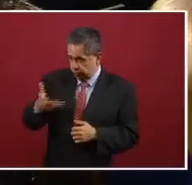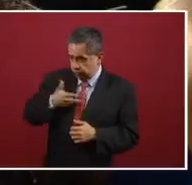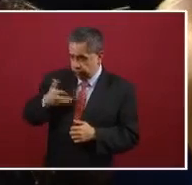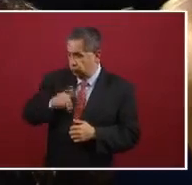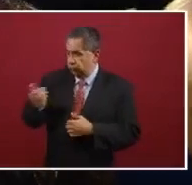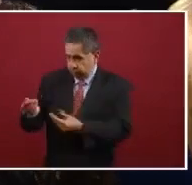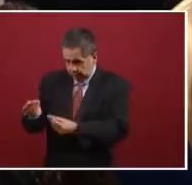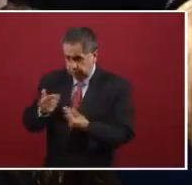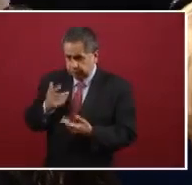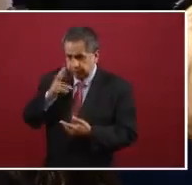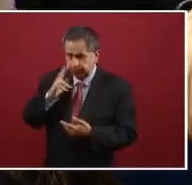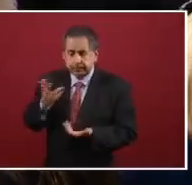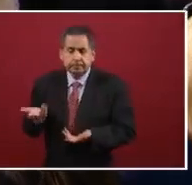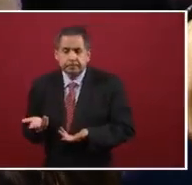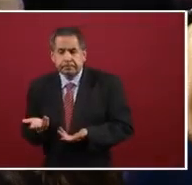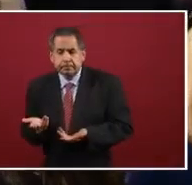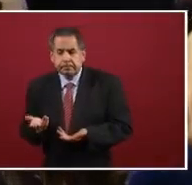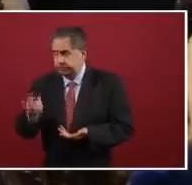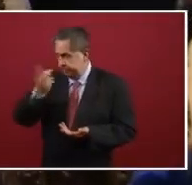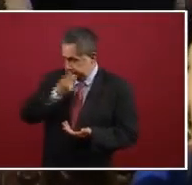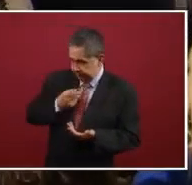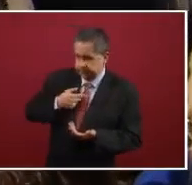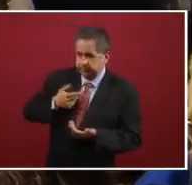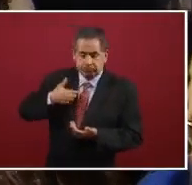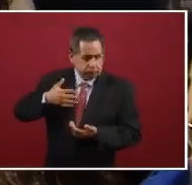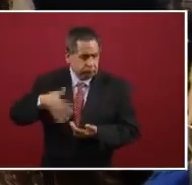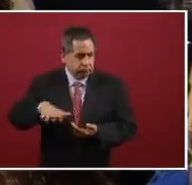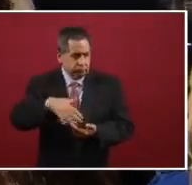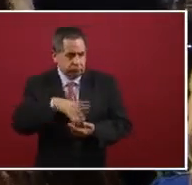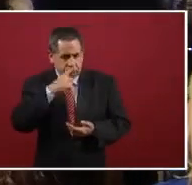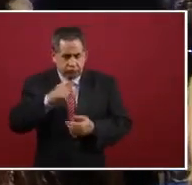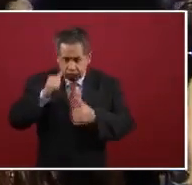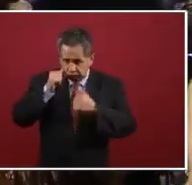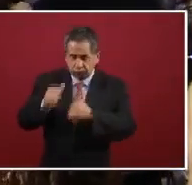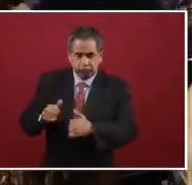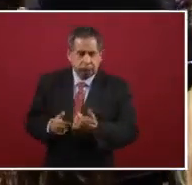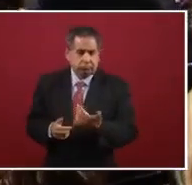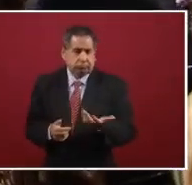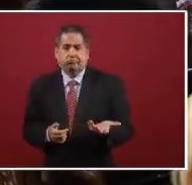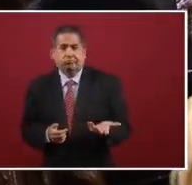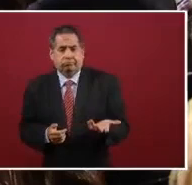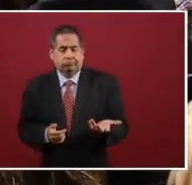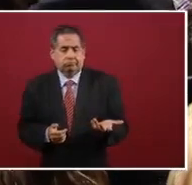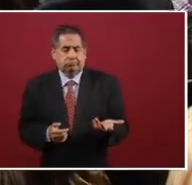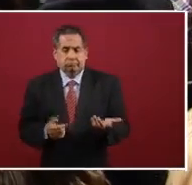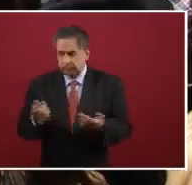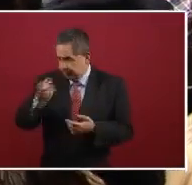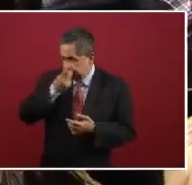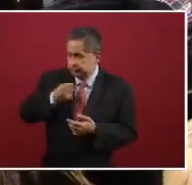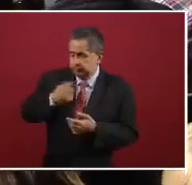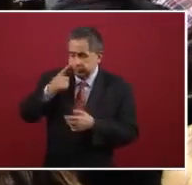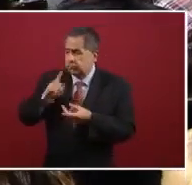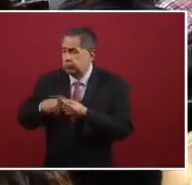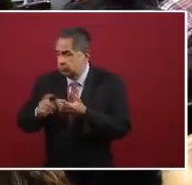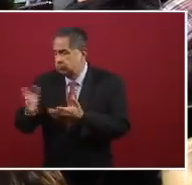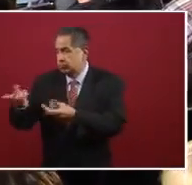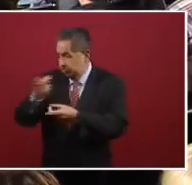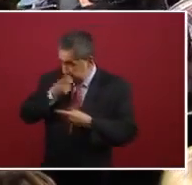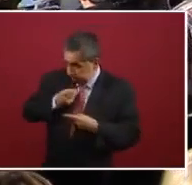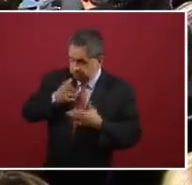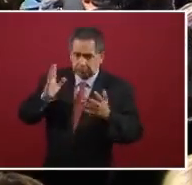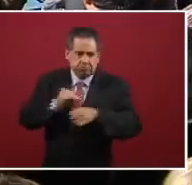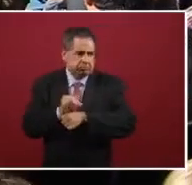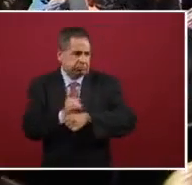caso, por favor dígamelo, pues, para que lo podamos atender, para que se pueda investigar, para que se pueda